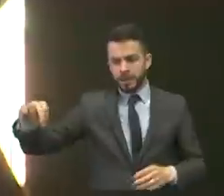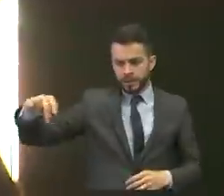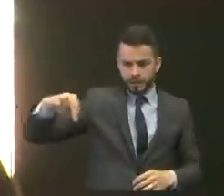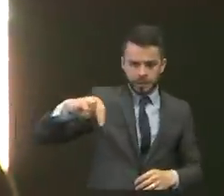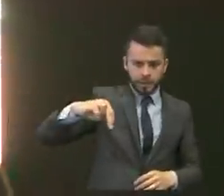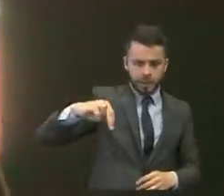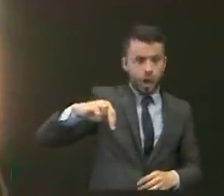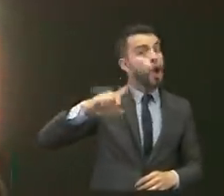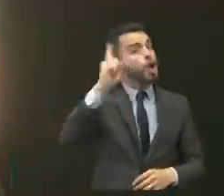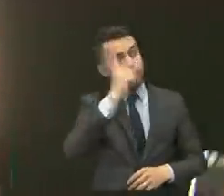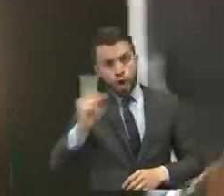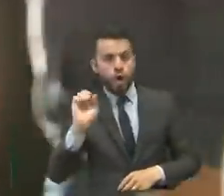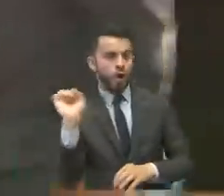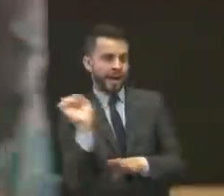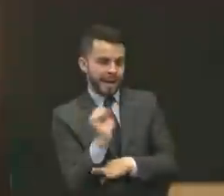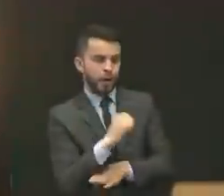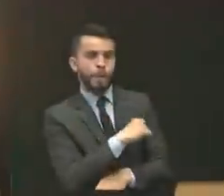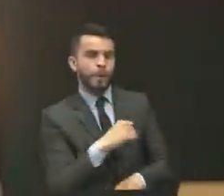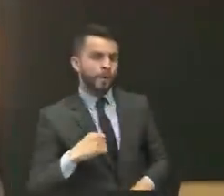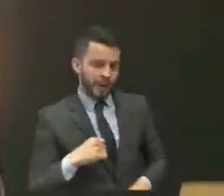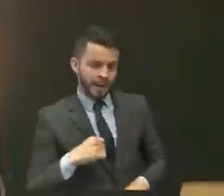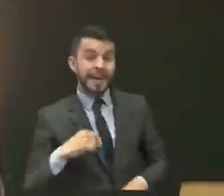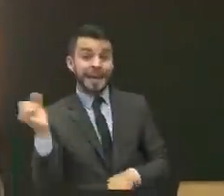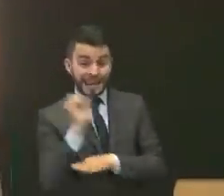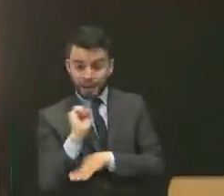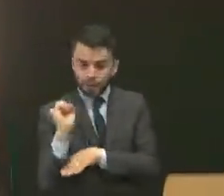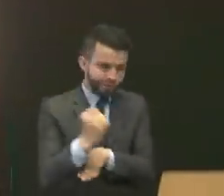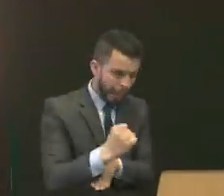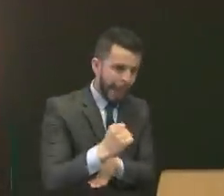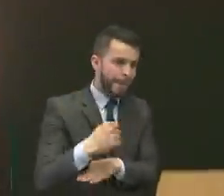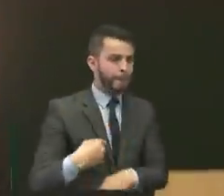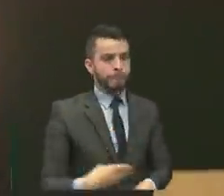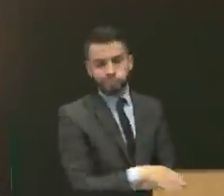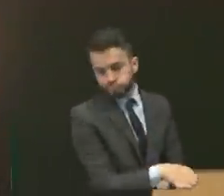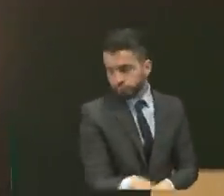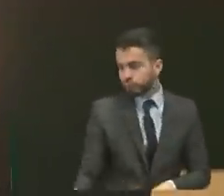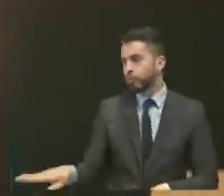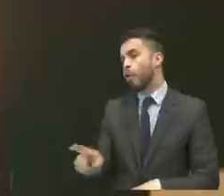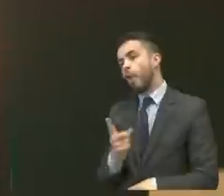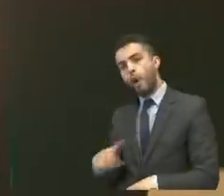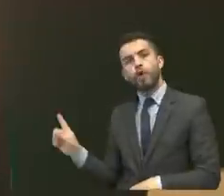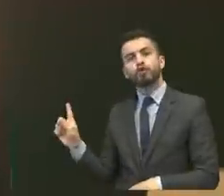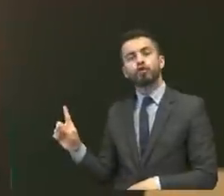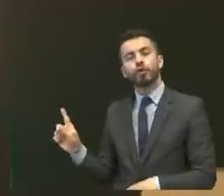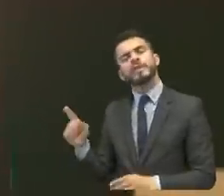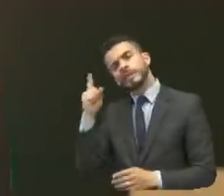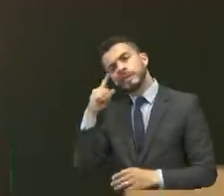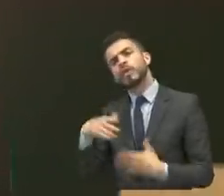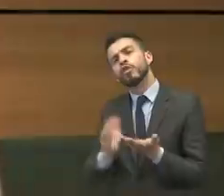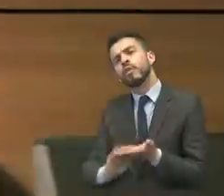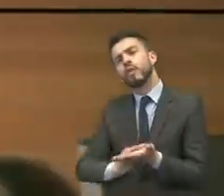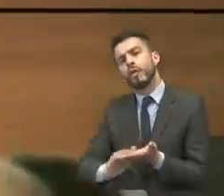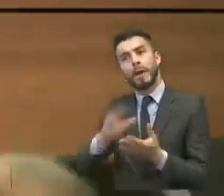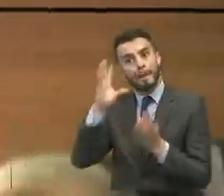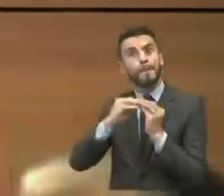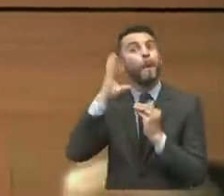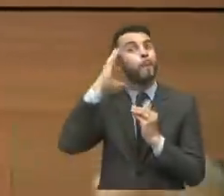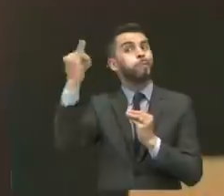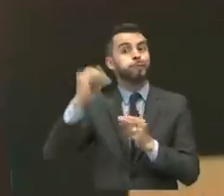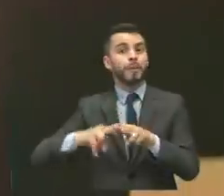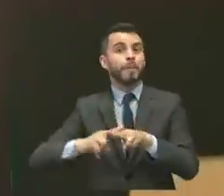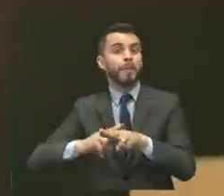vehículos particulares? ¿Y cómo se desviará ese tráfico a otras vías si simultáneamente estarán las obras del metro? Uh-huh. Y la otra